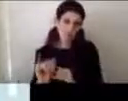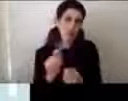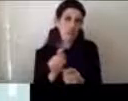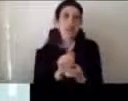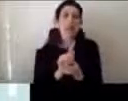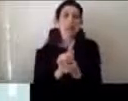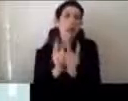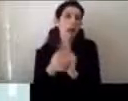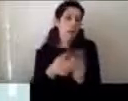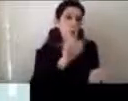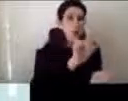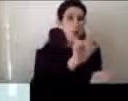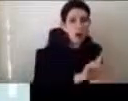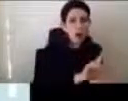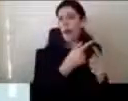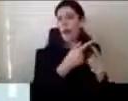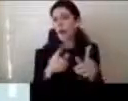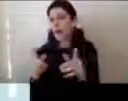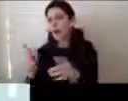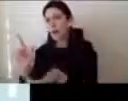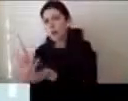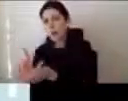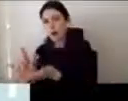otro, dependiendo de